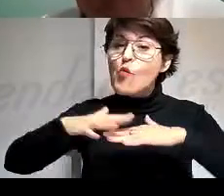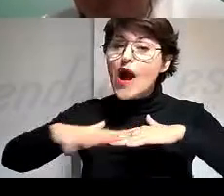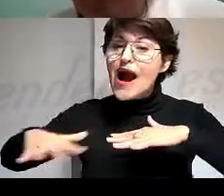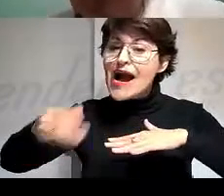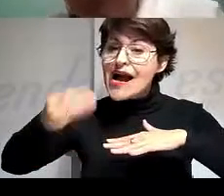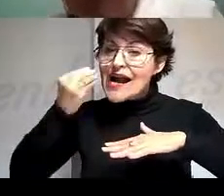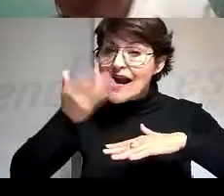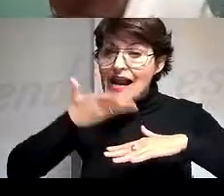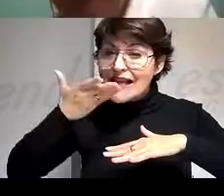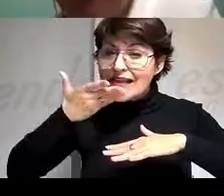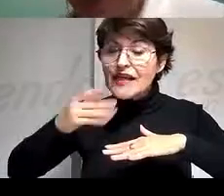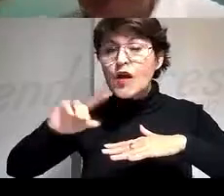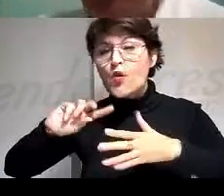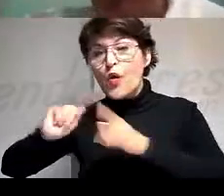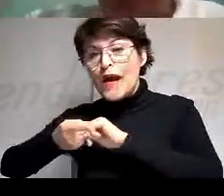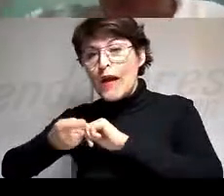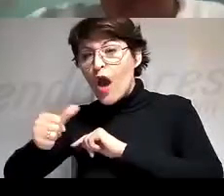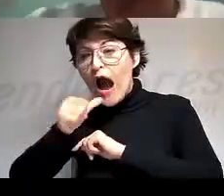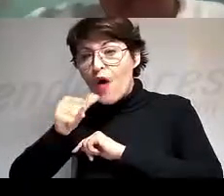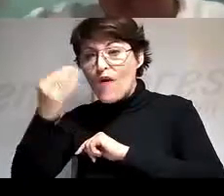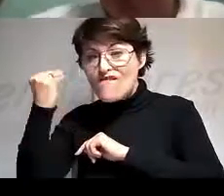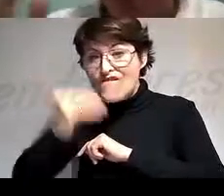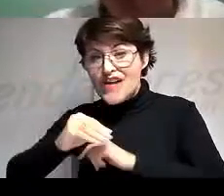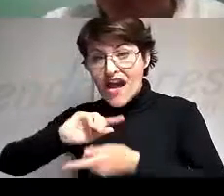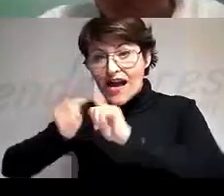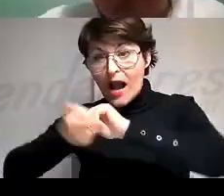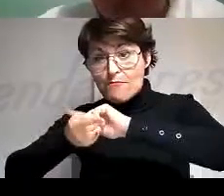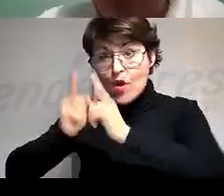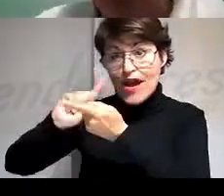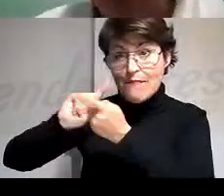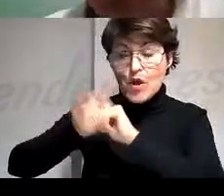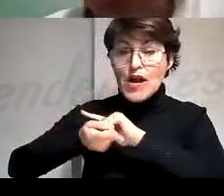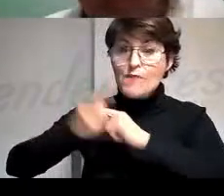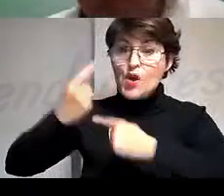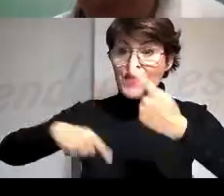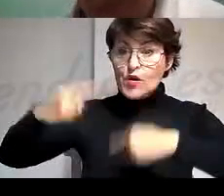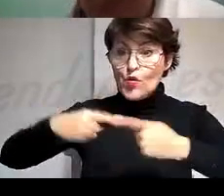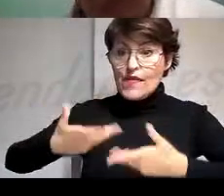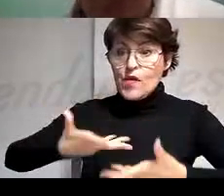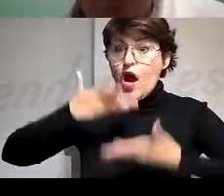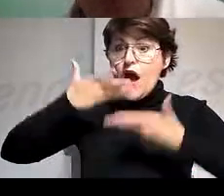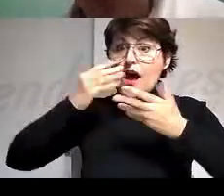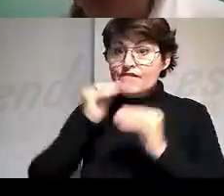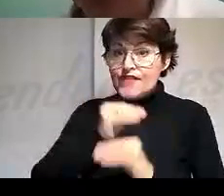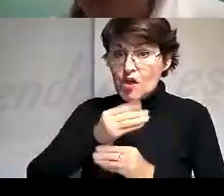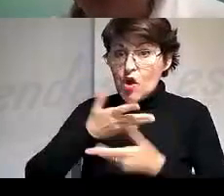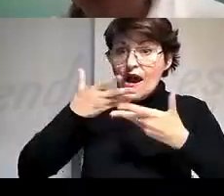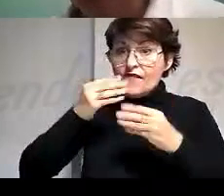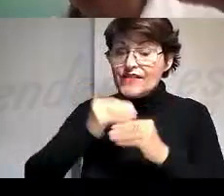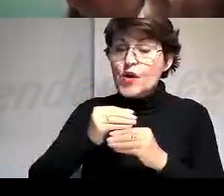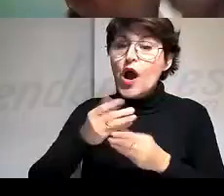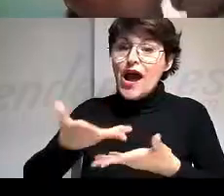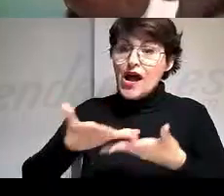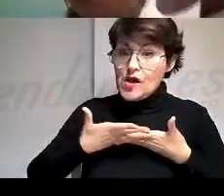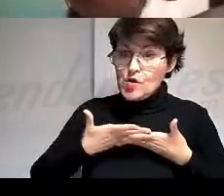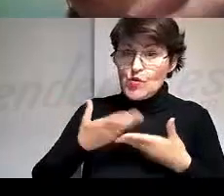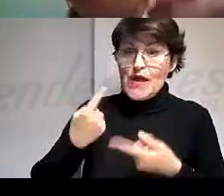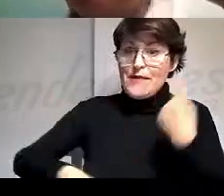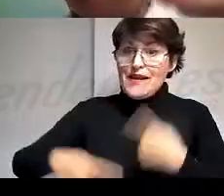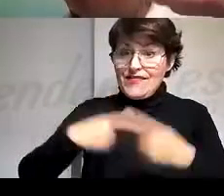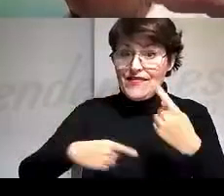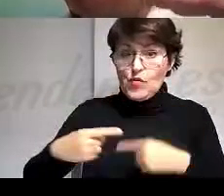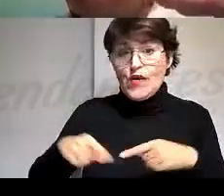agua fría y luego en agua caliente, lo que hace es precisamente lo que hemos visto aquí, un proceso de contracción, la